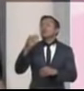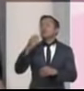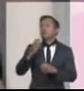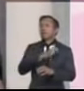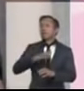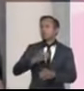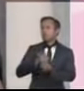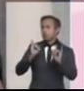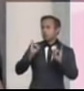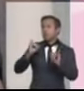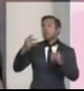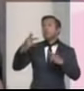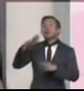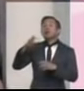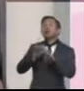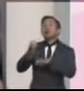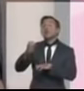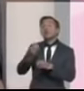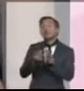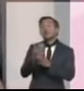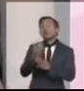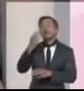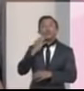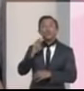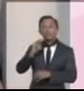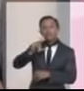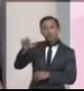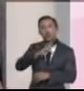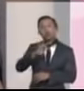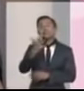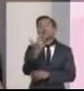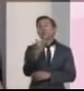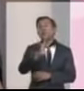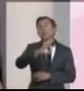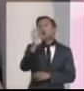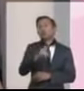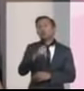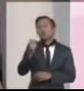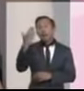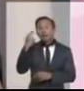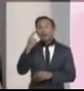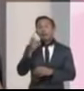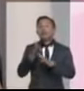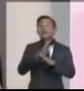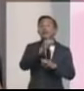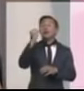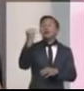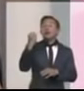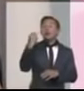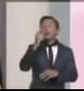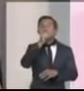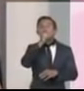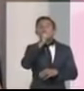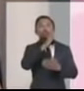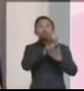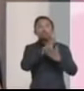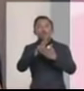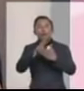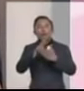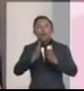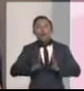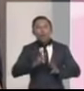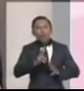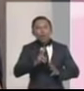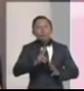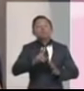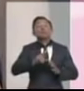casi el 50% de la votación. Muchos de ellos comprando la promesa de campaña y después de gobierno de castigar los actos de